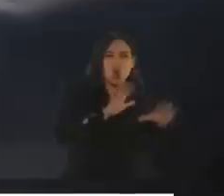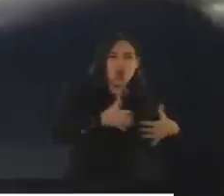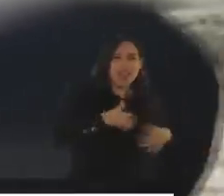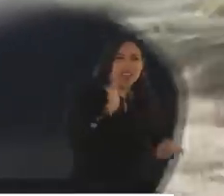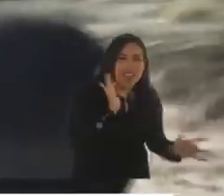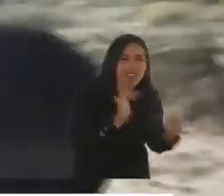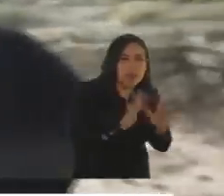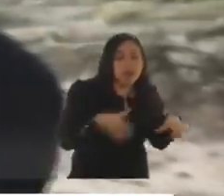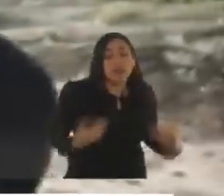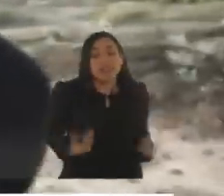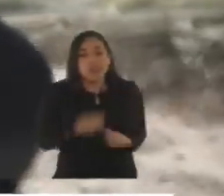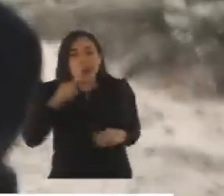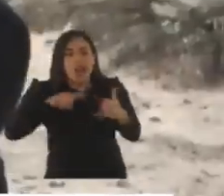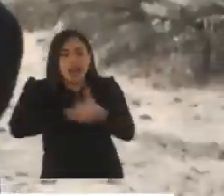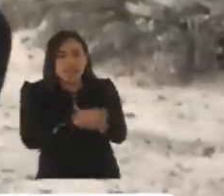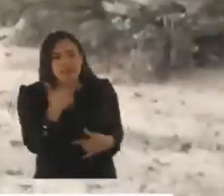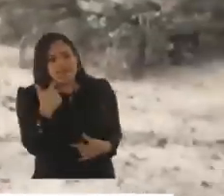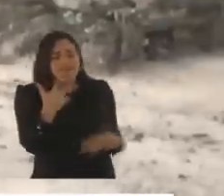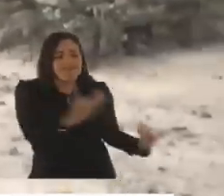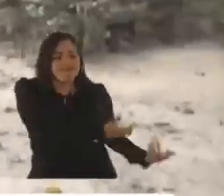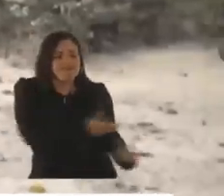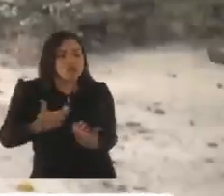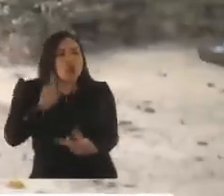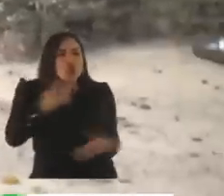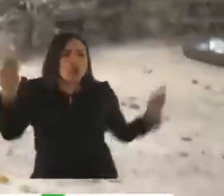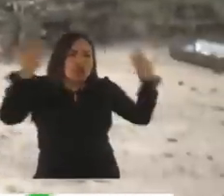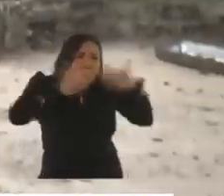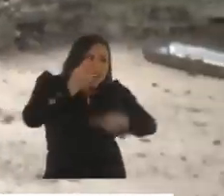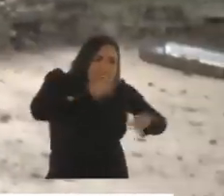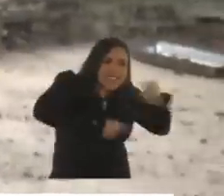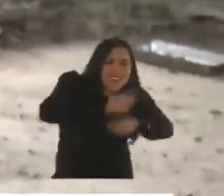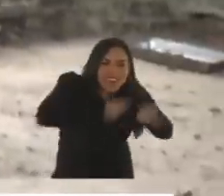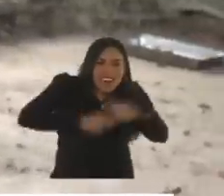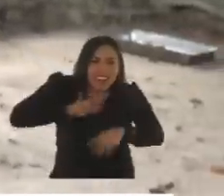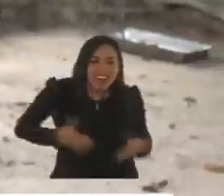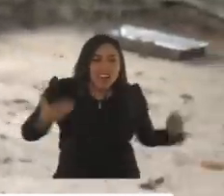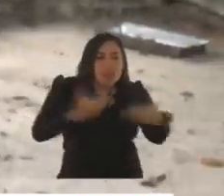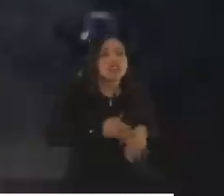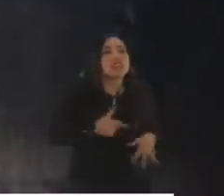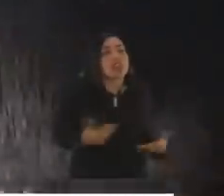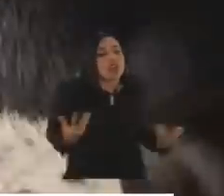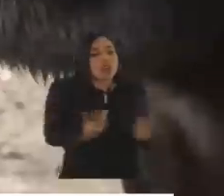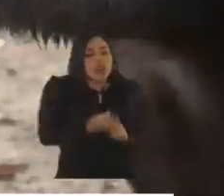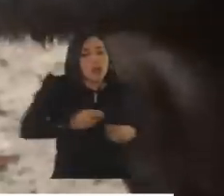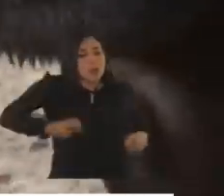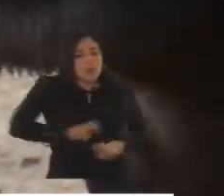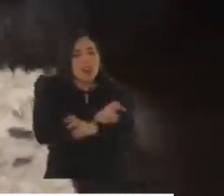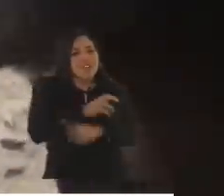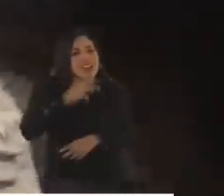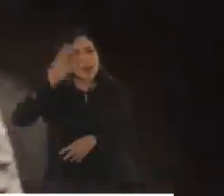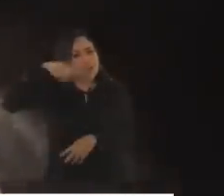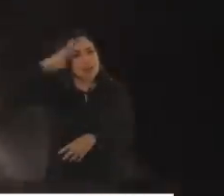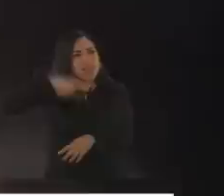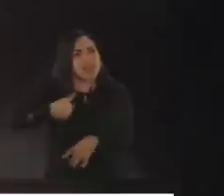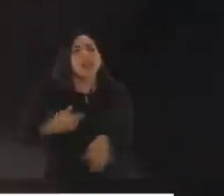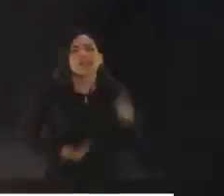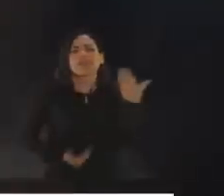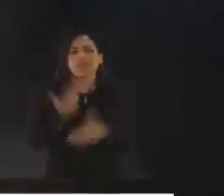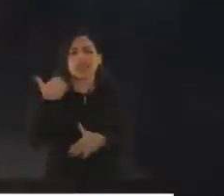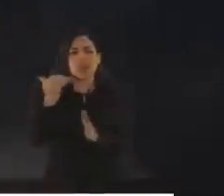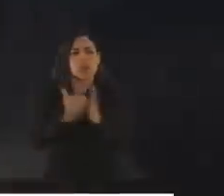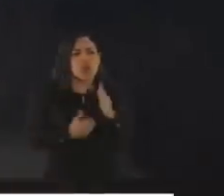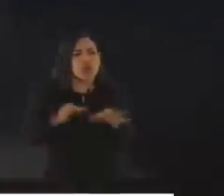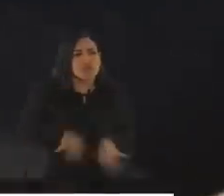Corpo Amazonía y la policía realizaran la incautación por el tráfico ilegal de fauna silvestre, el bioparque de Cafán, en Melgar, dio inicio al programa